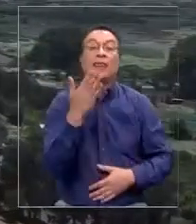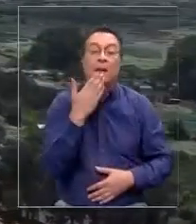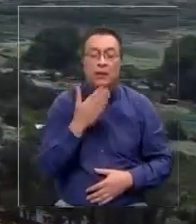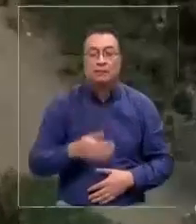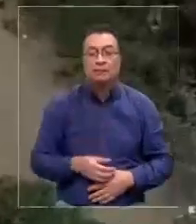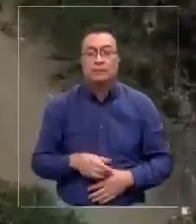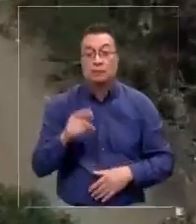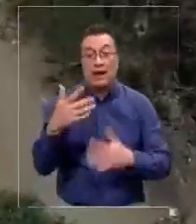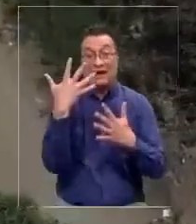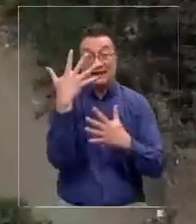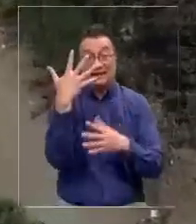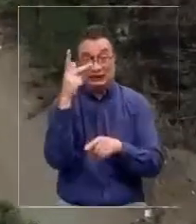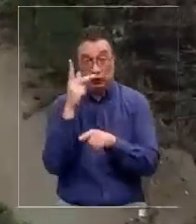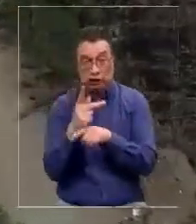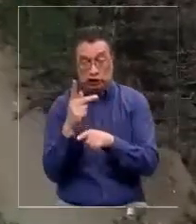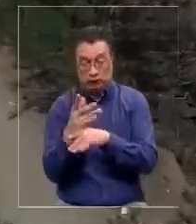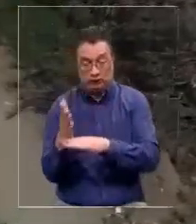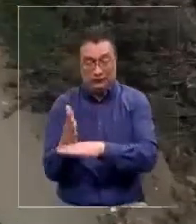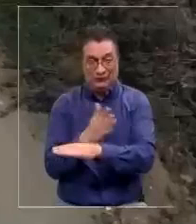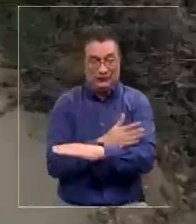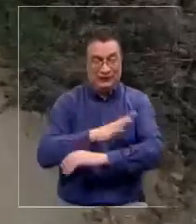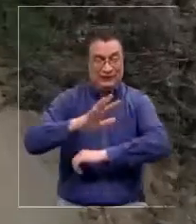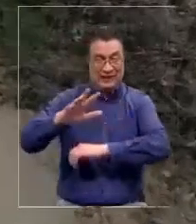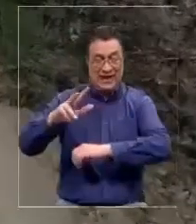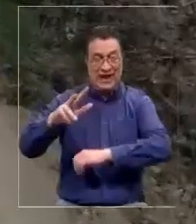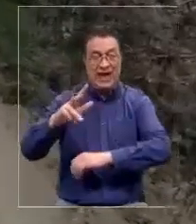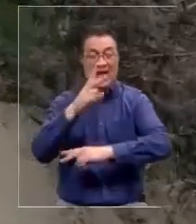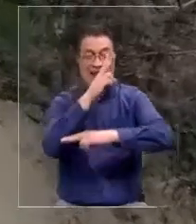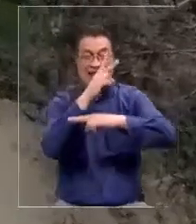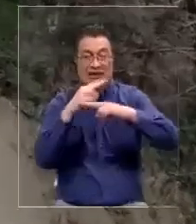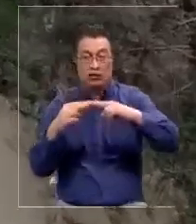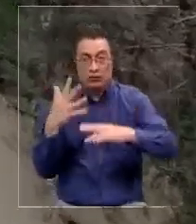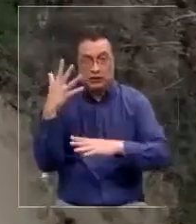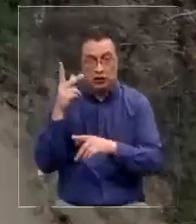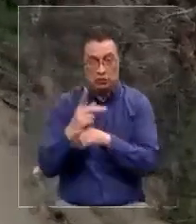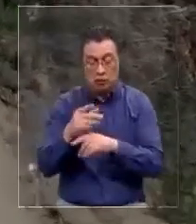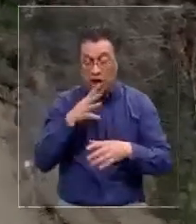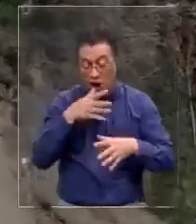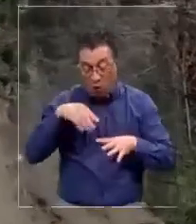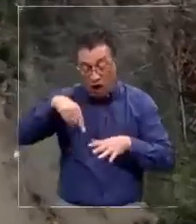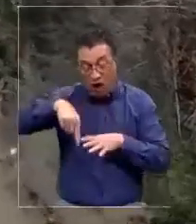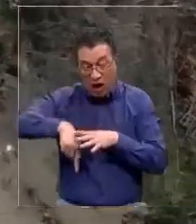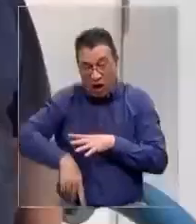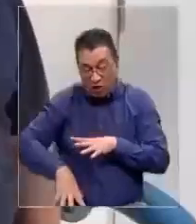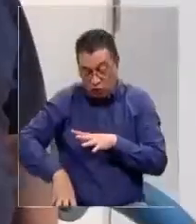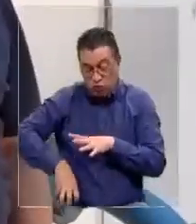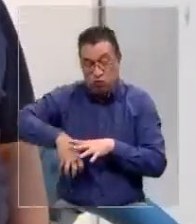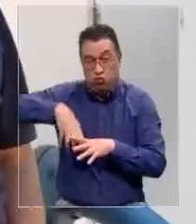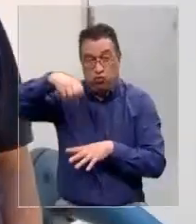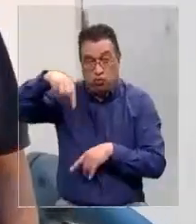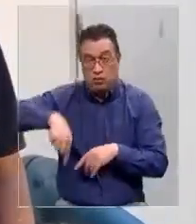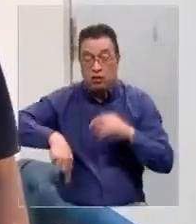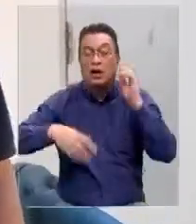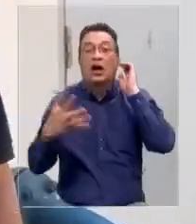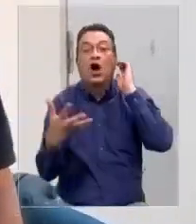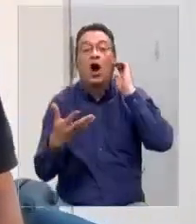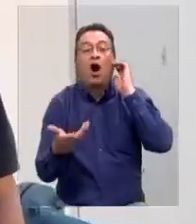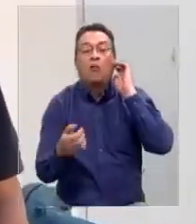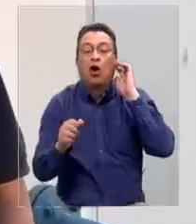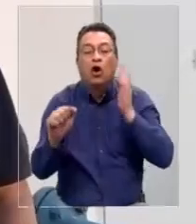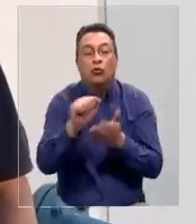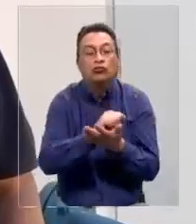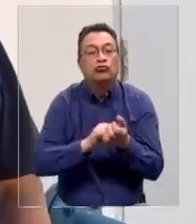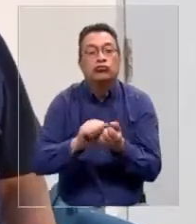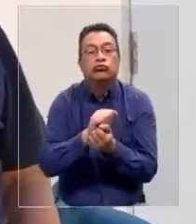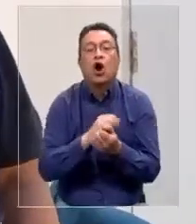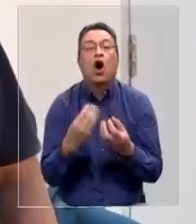Miguel, estamos a 5 kilómetros hacia el interior desde la bahía de Quintero y ustedes se abastecen de aguas subterráneas tratadas en esta APR. ¿Nos puede contar cómo la tratan? Porque no es